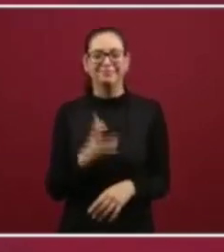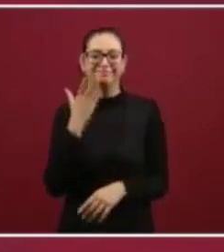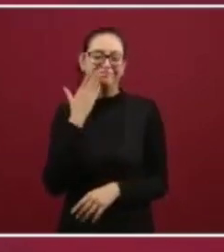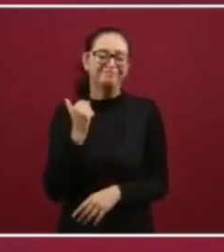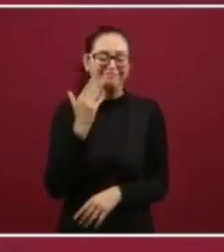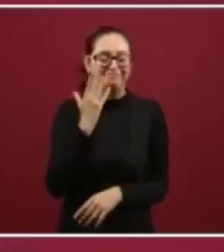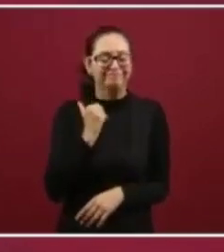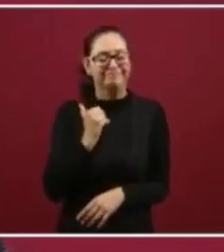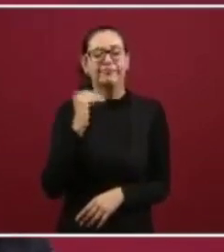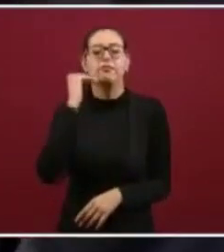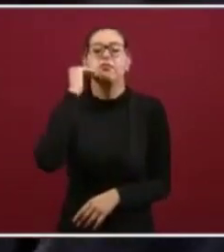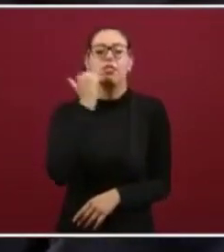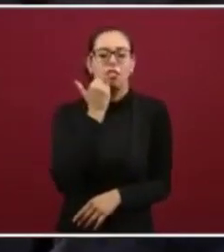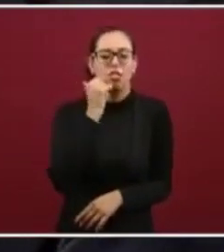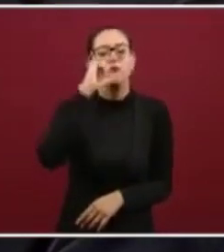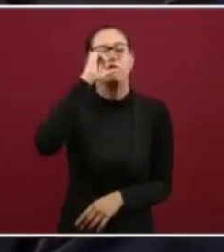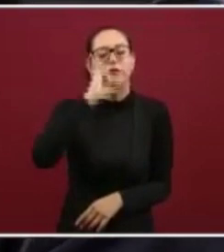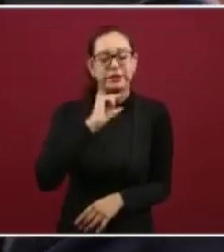amablemente.